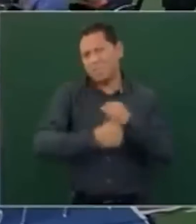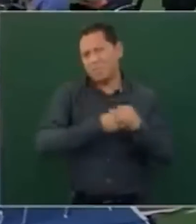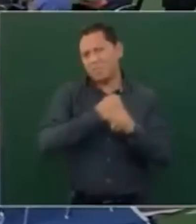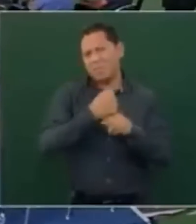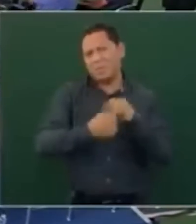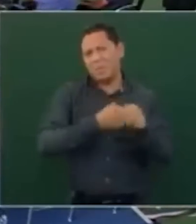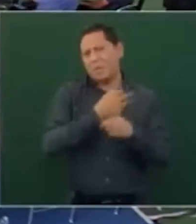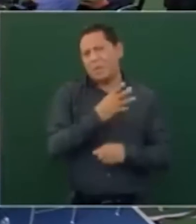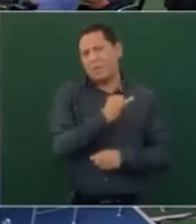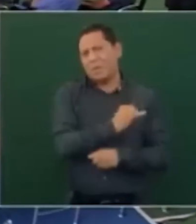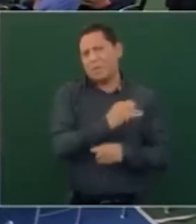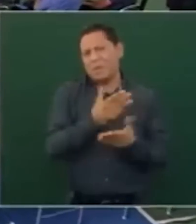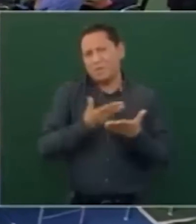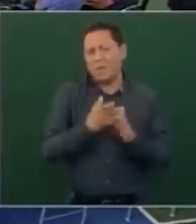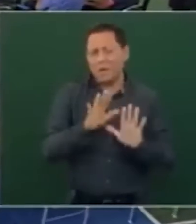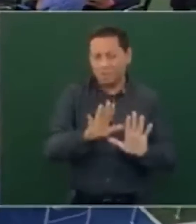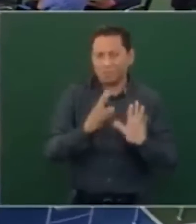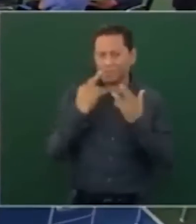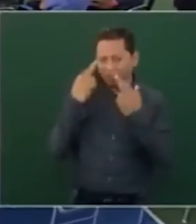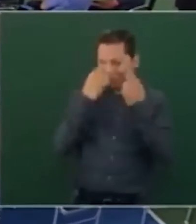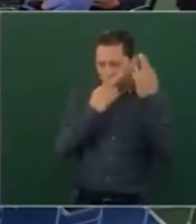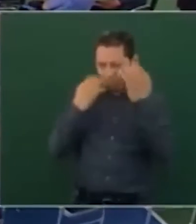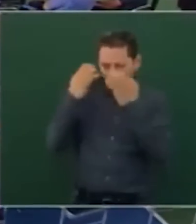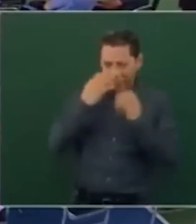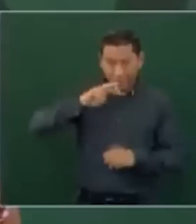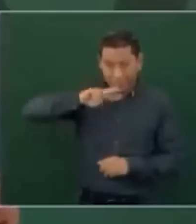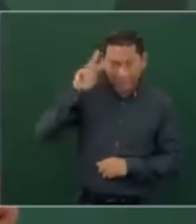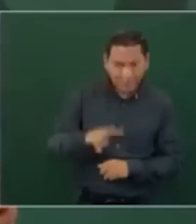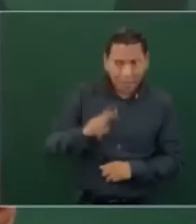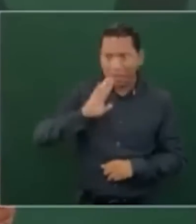hacen análisis críticos,